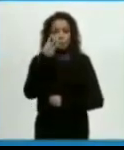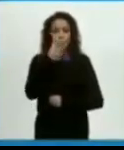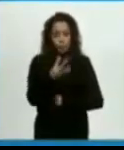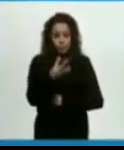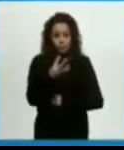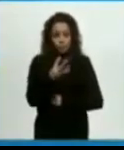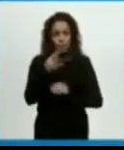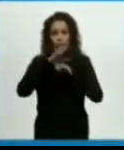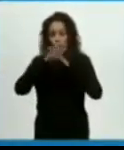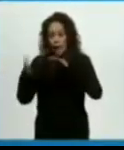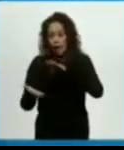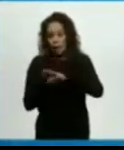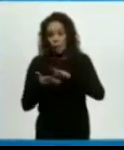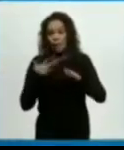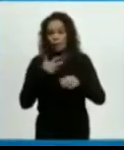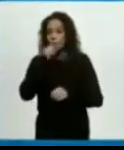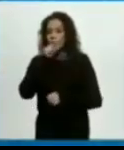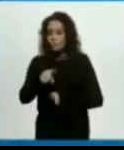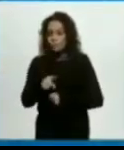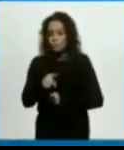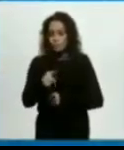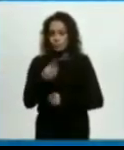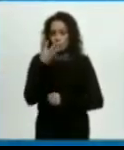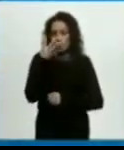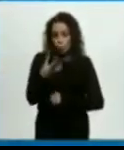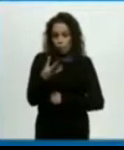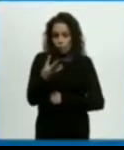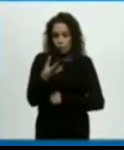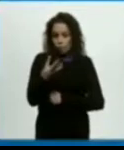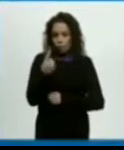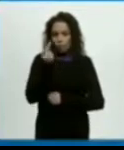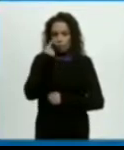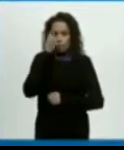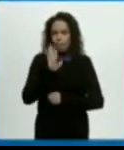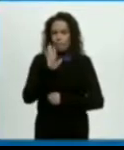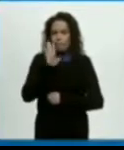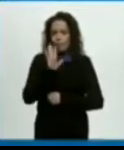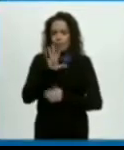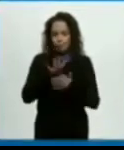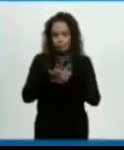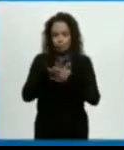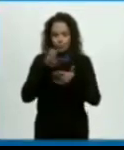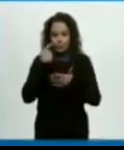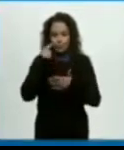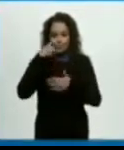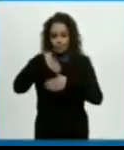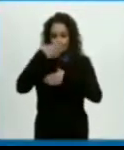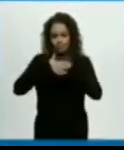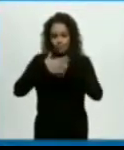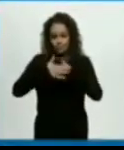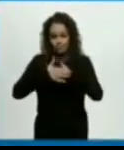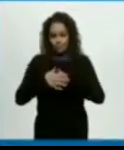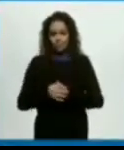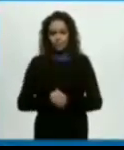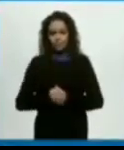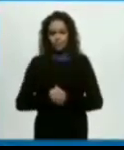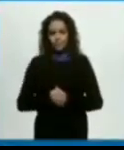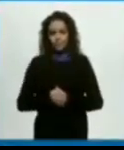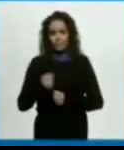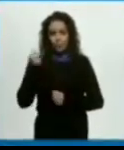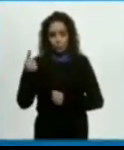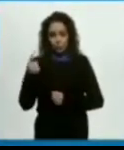1, 2, 3, 4, abajo también hay otros 4, vamos a utilizar aquí la especie de radiografía, ok, sería